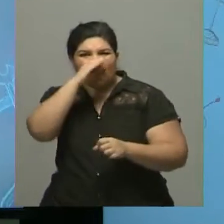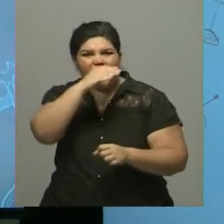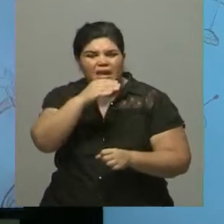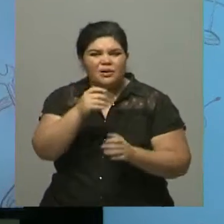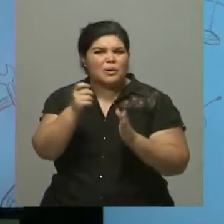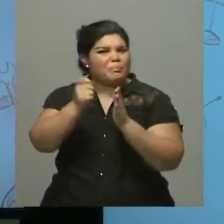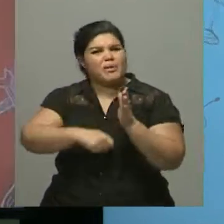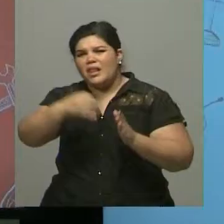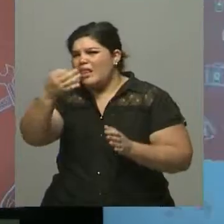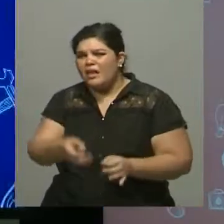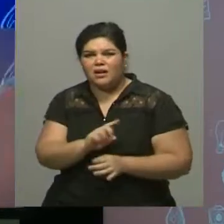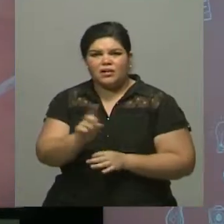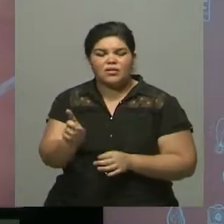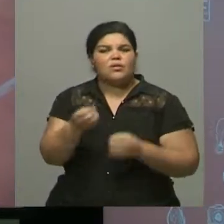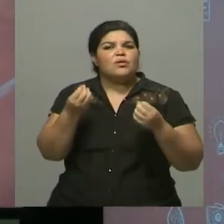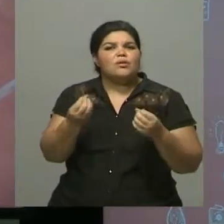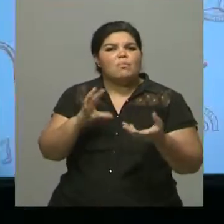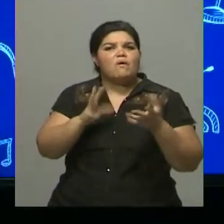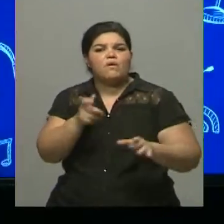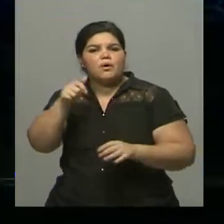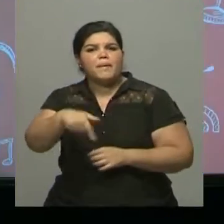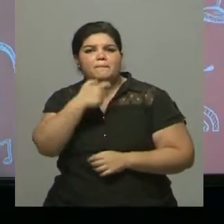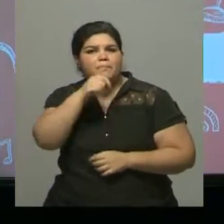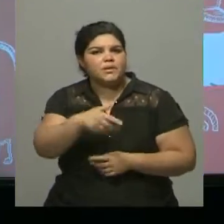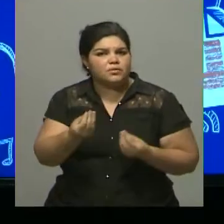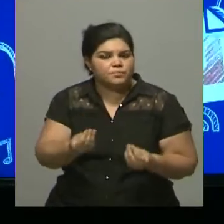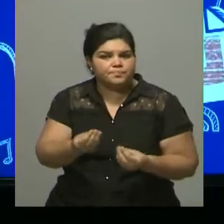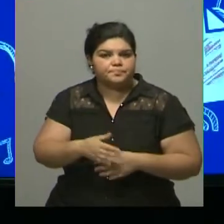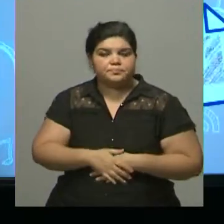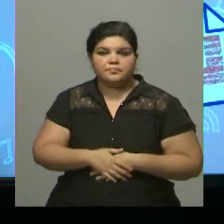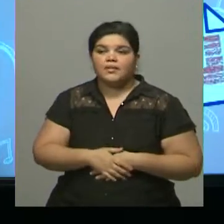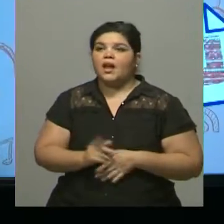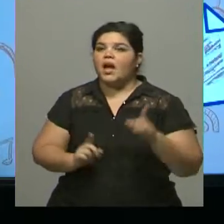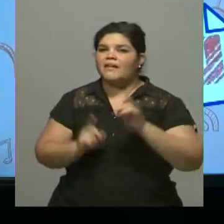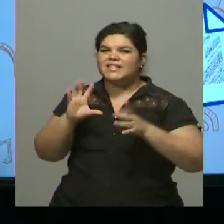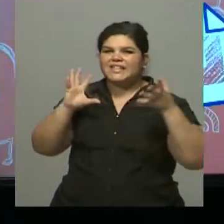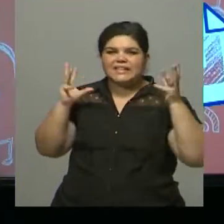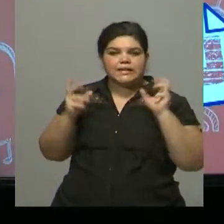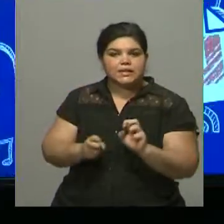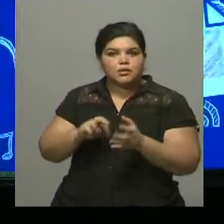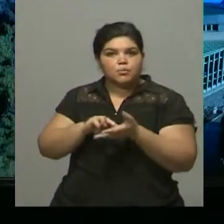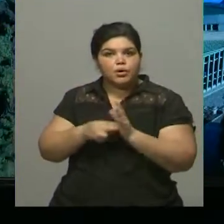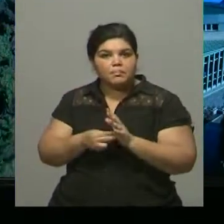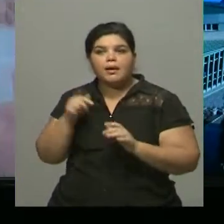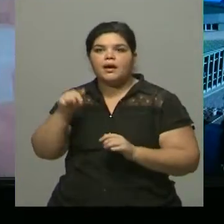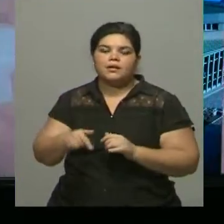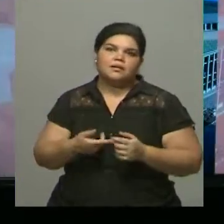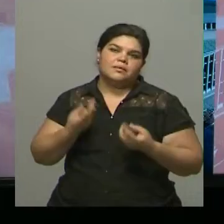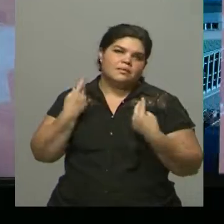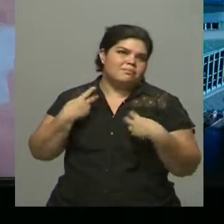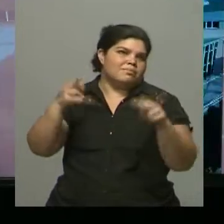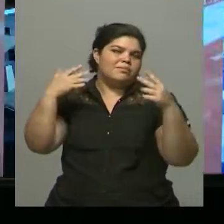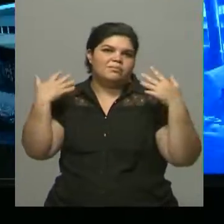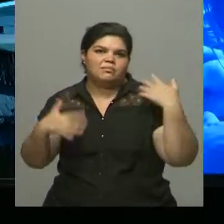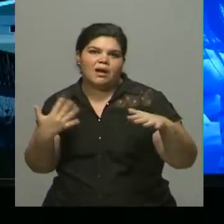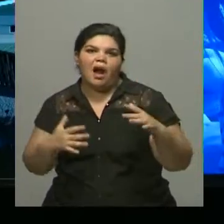ustedes acá en la oficina de Mendoza? En distintos momentos de crisis hay programas que tienen mayor protagonismo y otros programas que por ahí